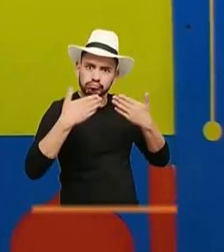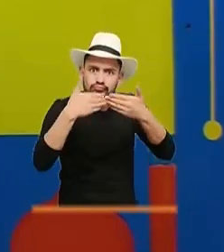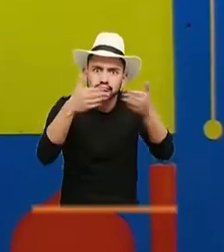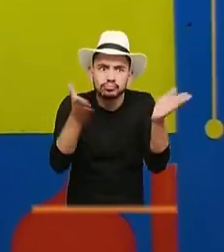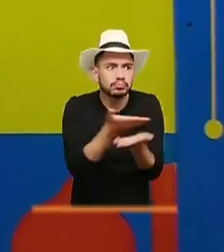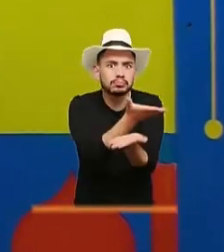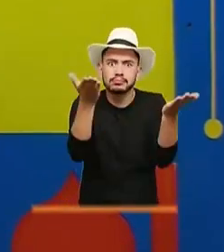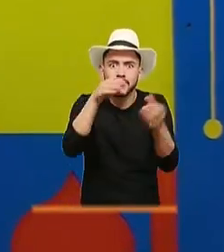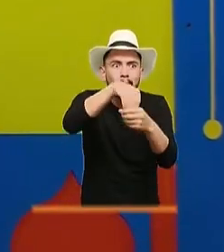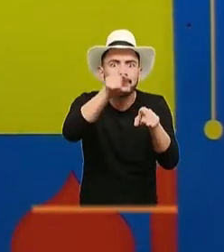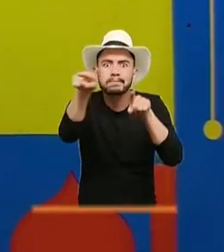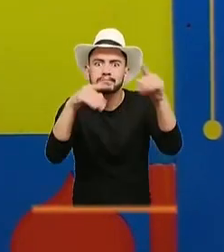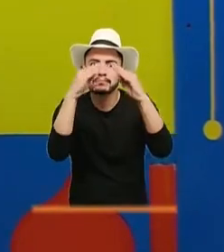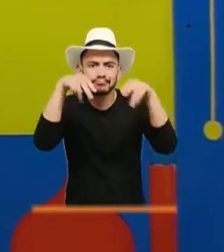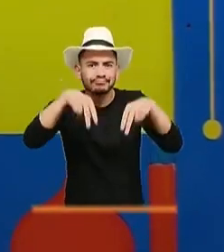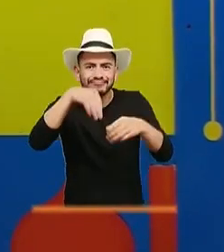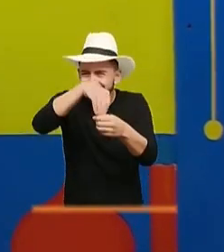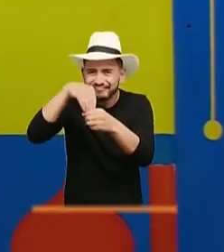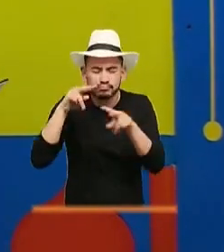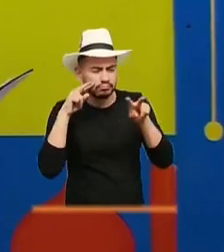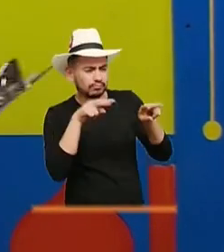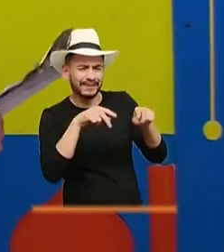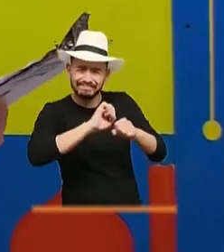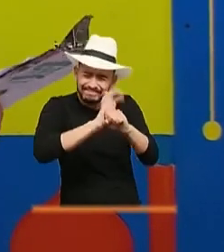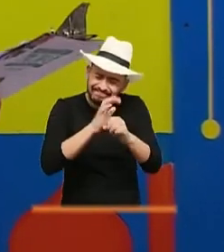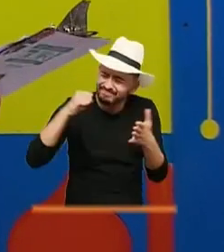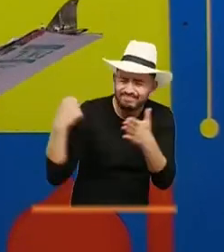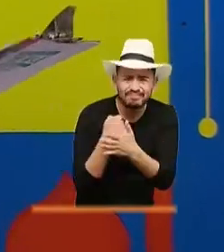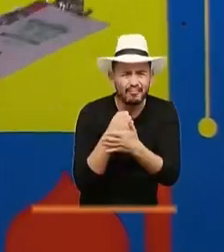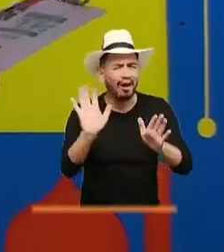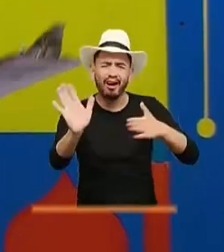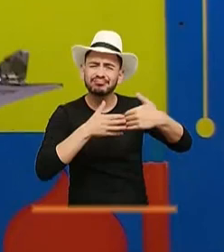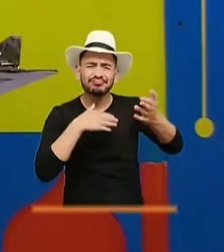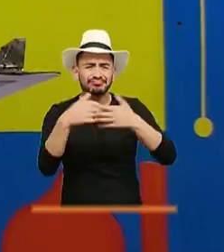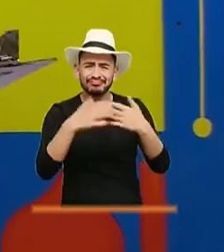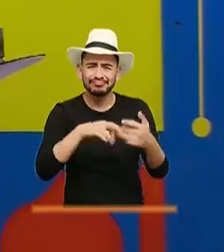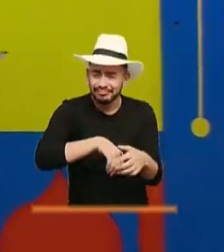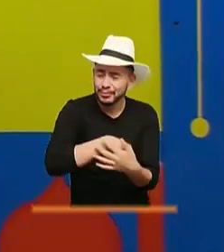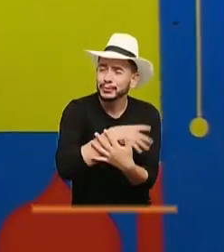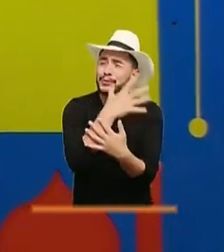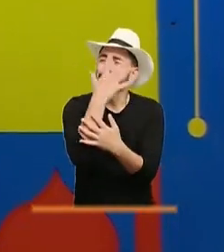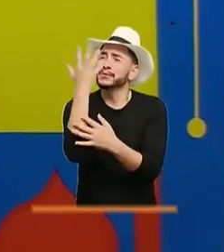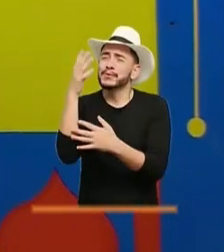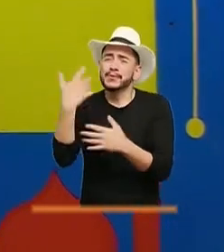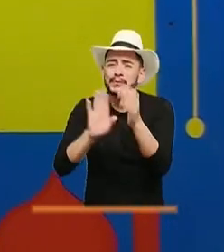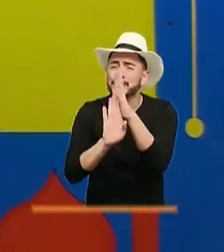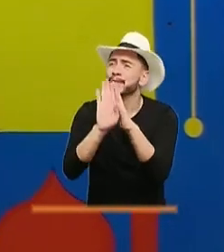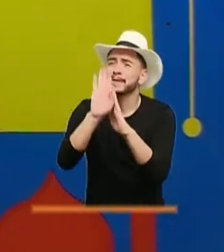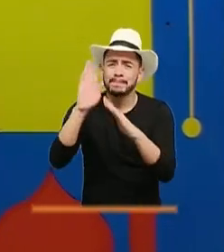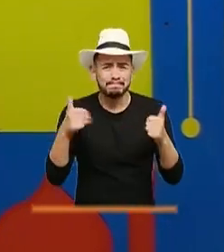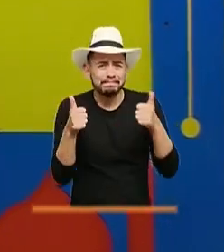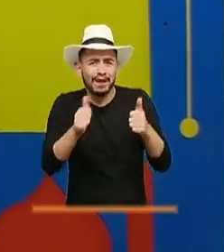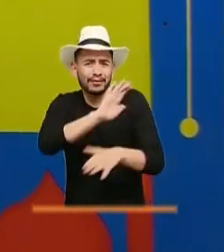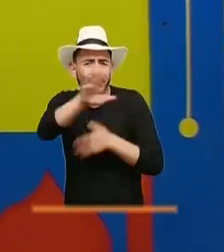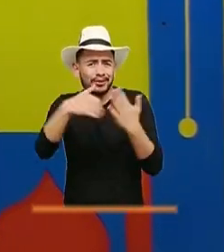entonces estas condiciones diferentes, vamos a volver a florecer. Estamos entonces cultivando la esperanza y por medio de la tecnología